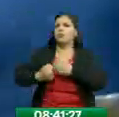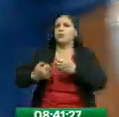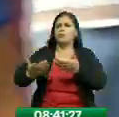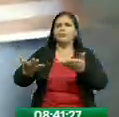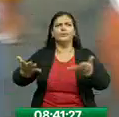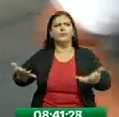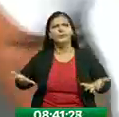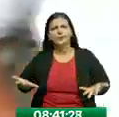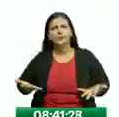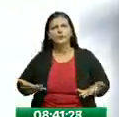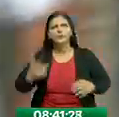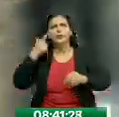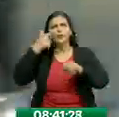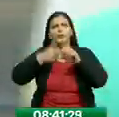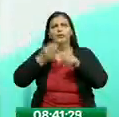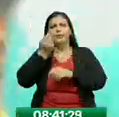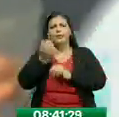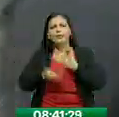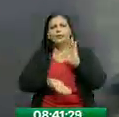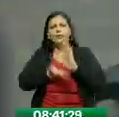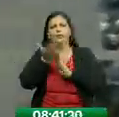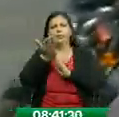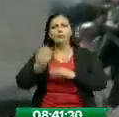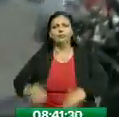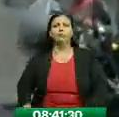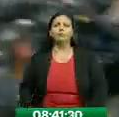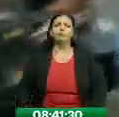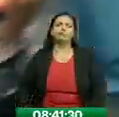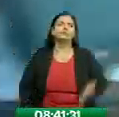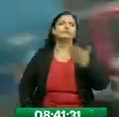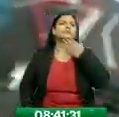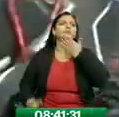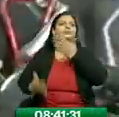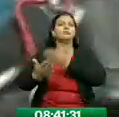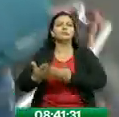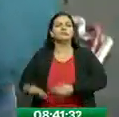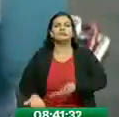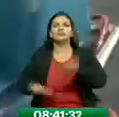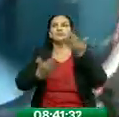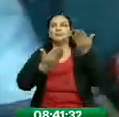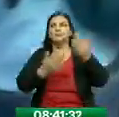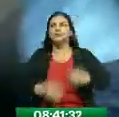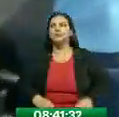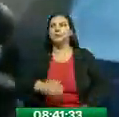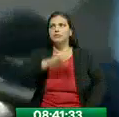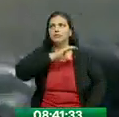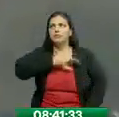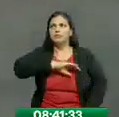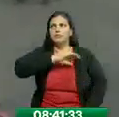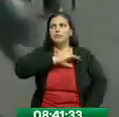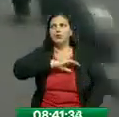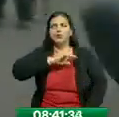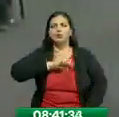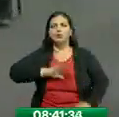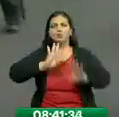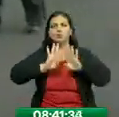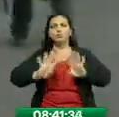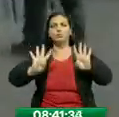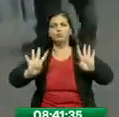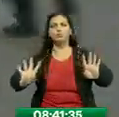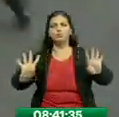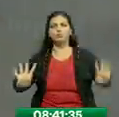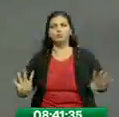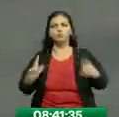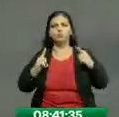Ya conversamos. Muchas gracias. Acerquémonos por acá, por favor. La Policía Nacional ha colocado un vallado de uniformados en